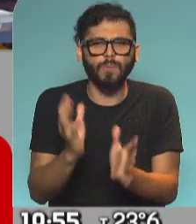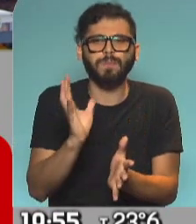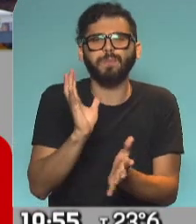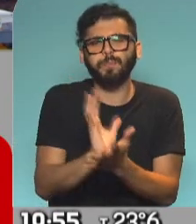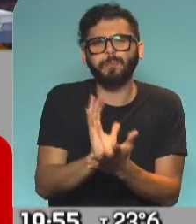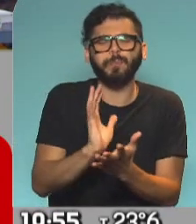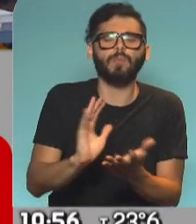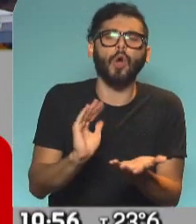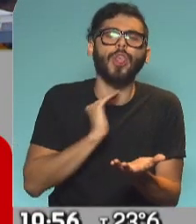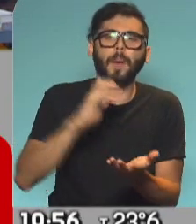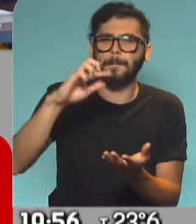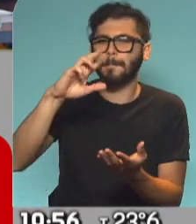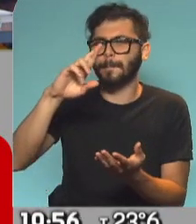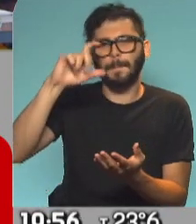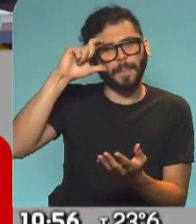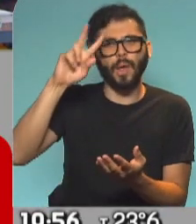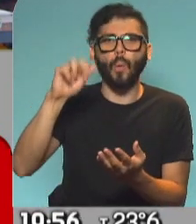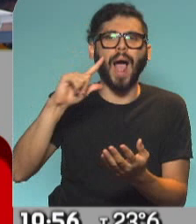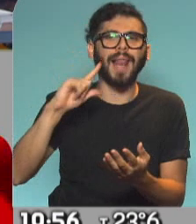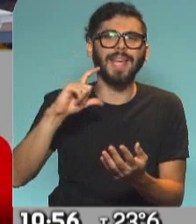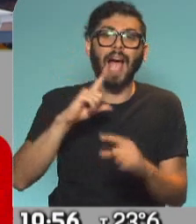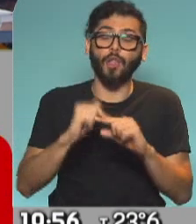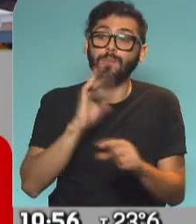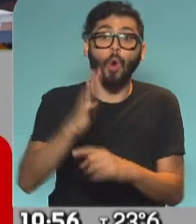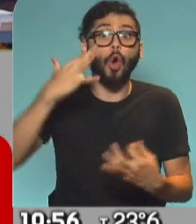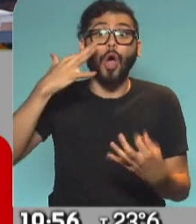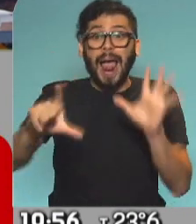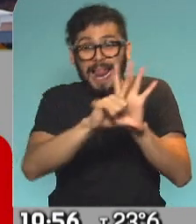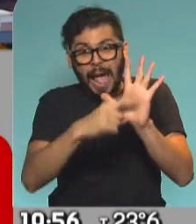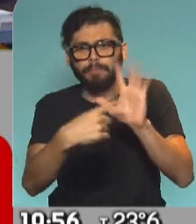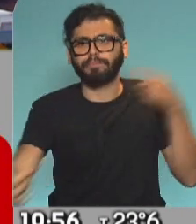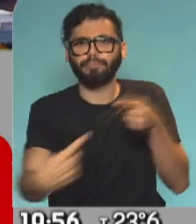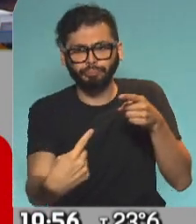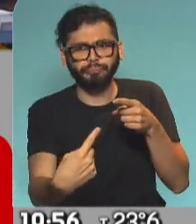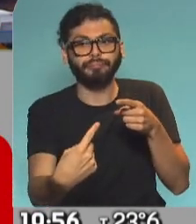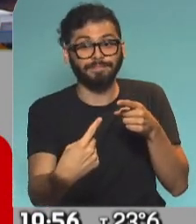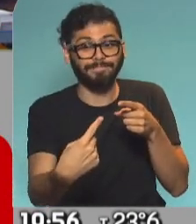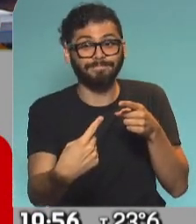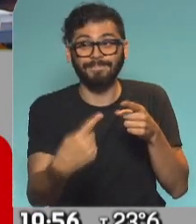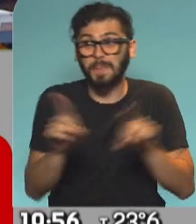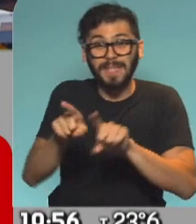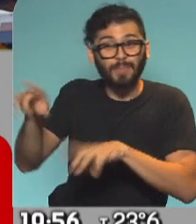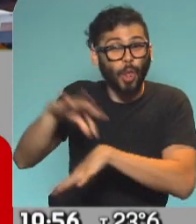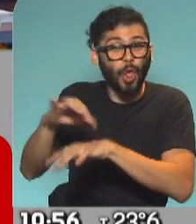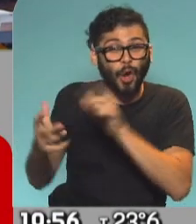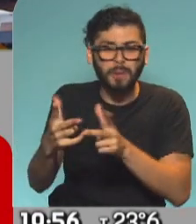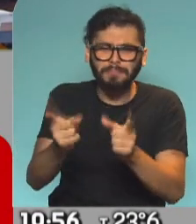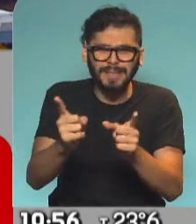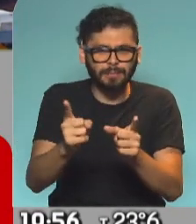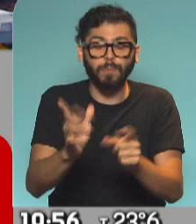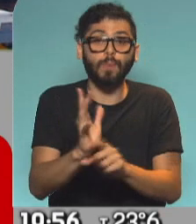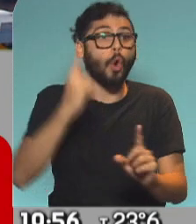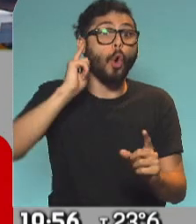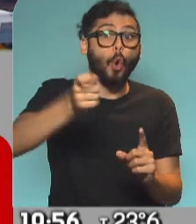prevaricato, que es resolver en contrario a lo que dicen las leyes. Dice que hubo allí, lo que decía el doctor Perrone recién, un